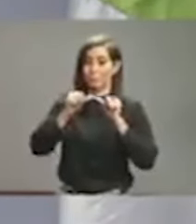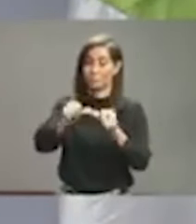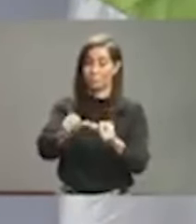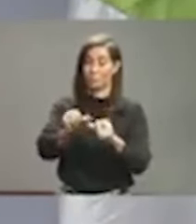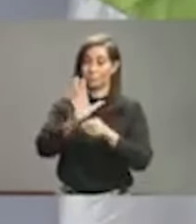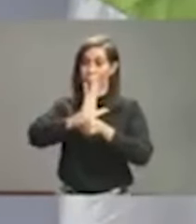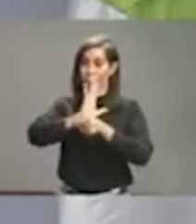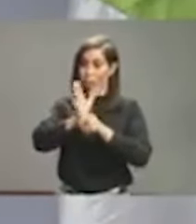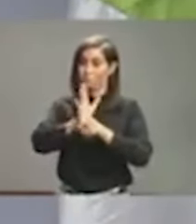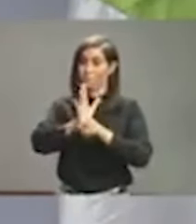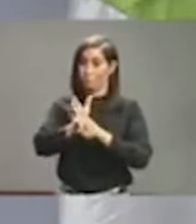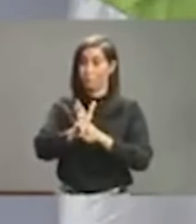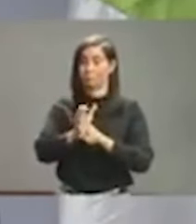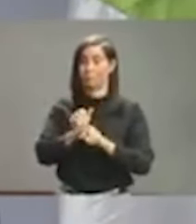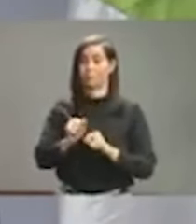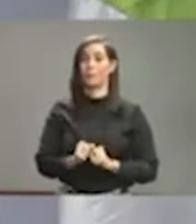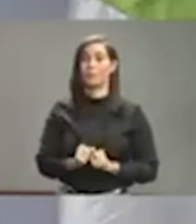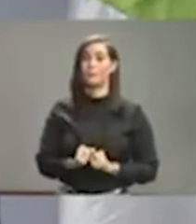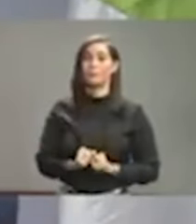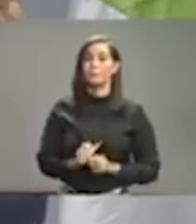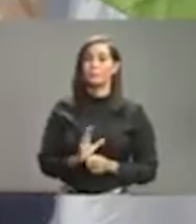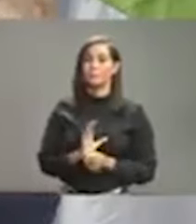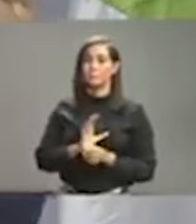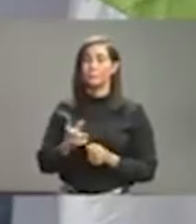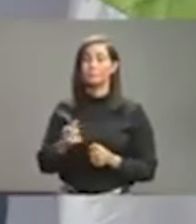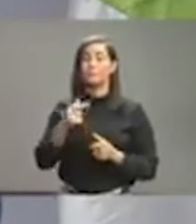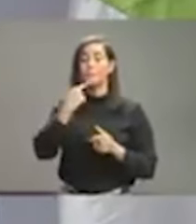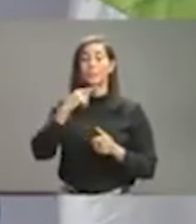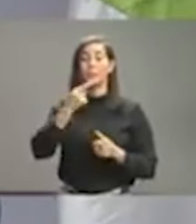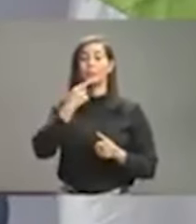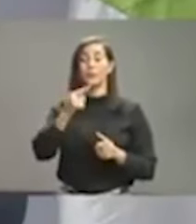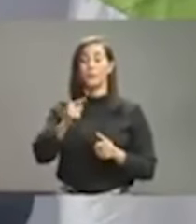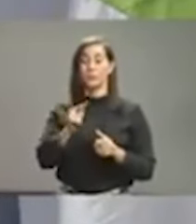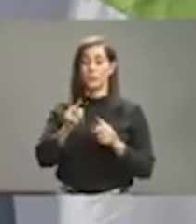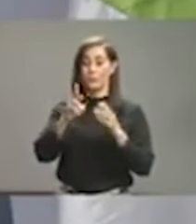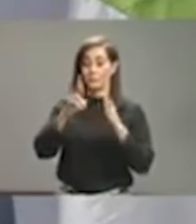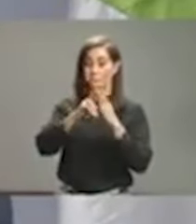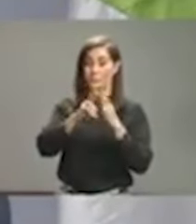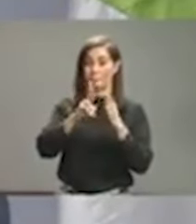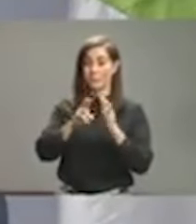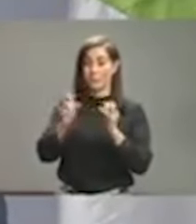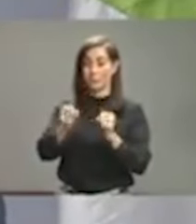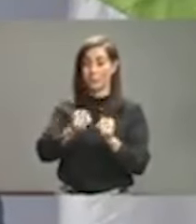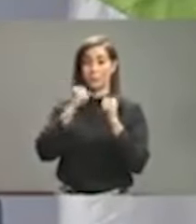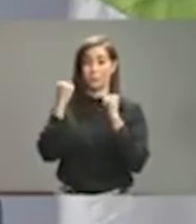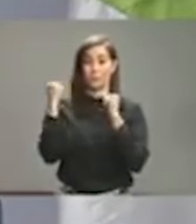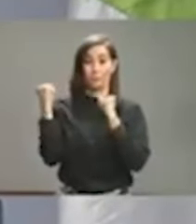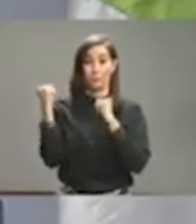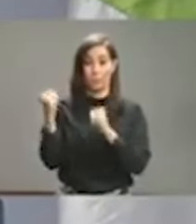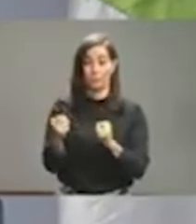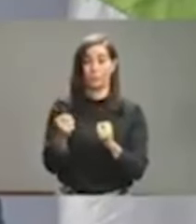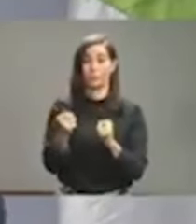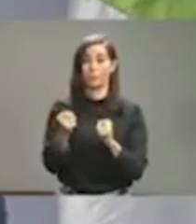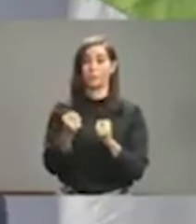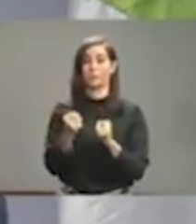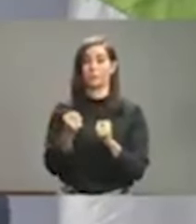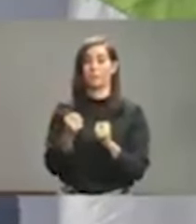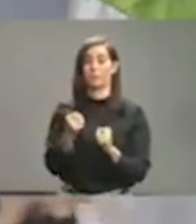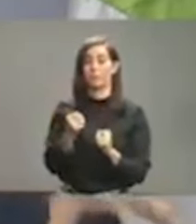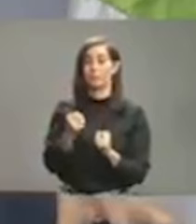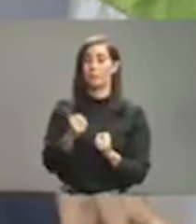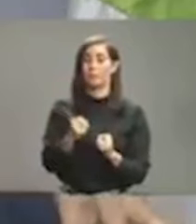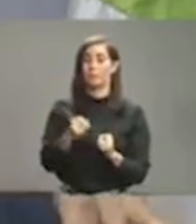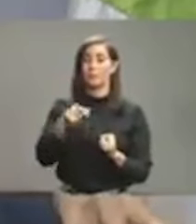contaminación del virus. Por eso digo, las medidas de restricción tienen ya en este momento para dar un